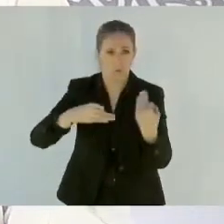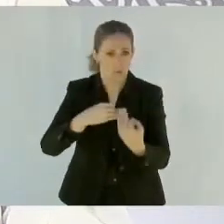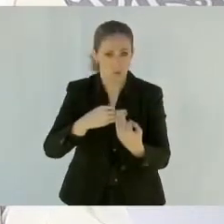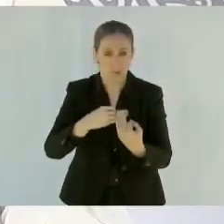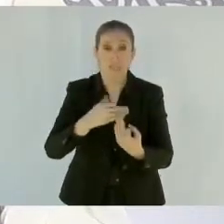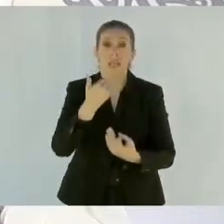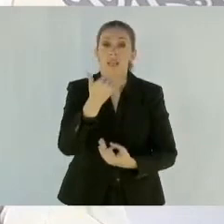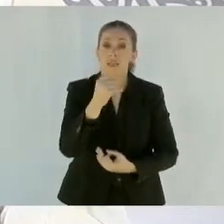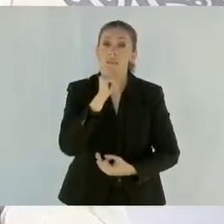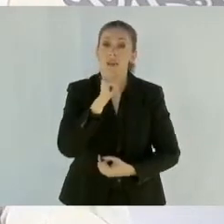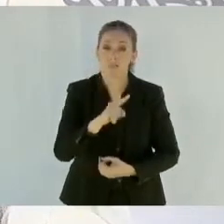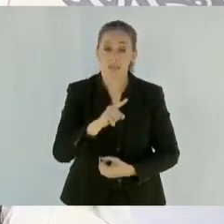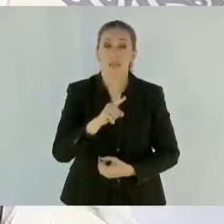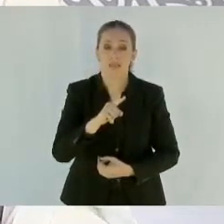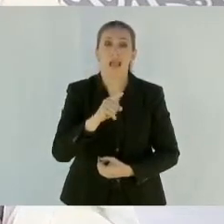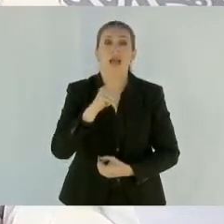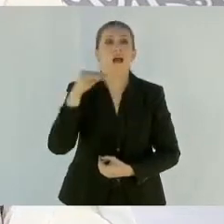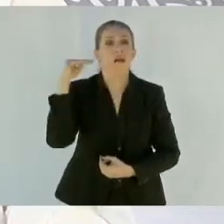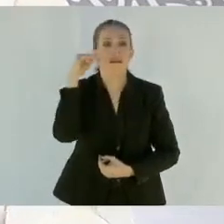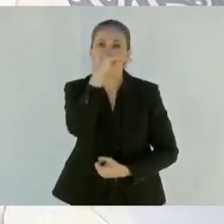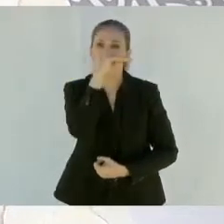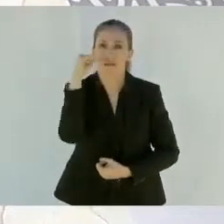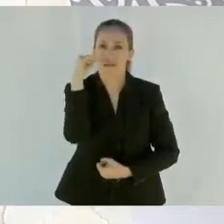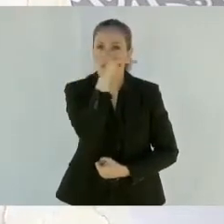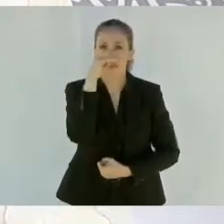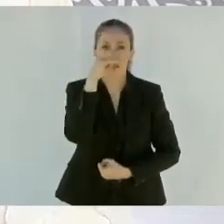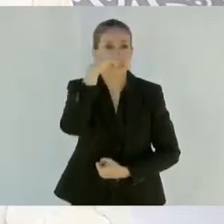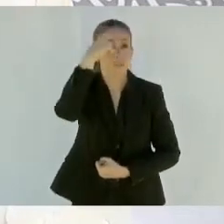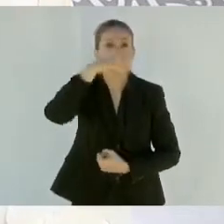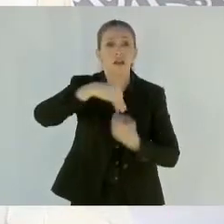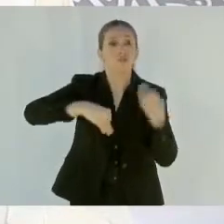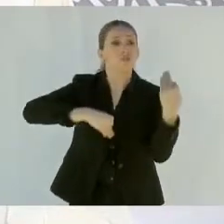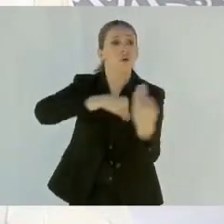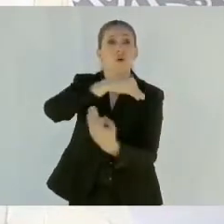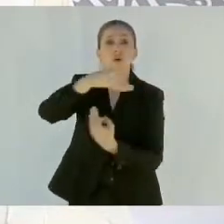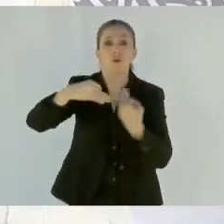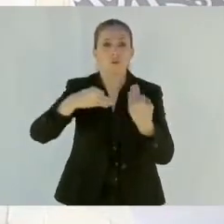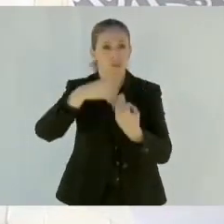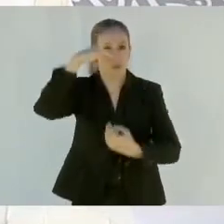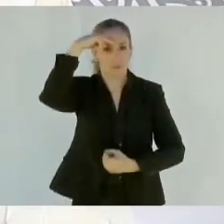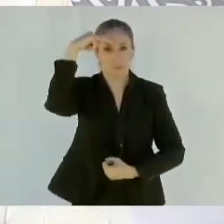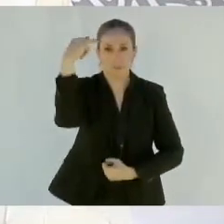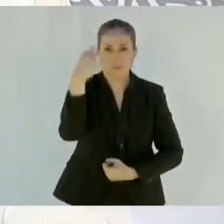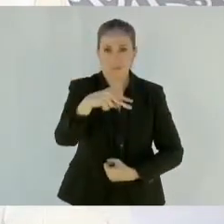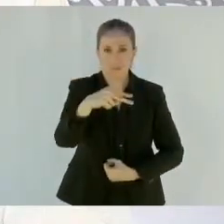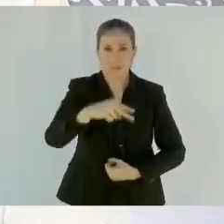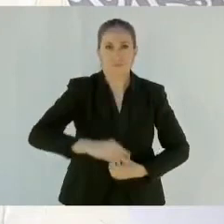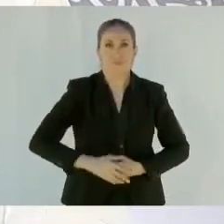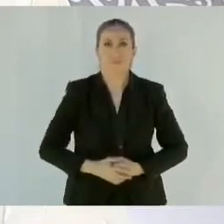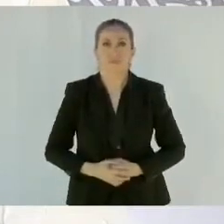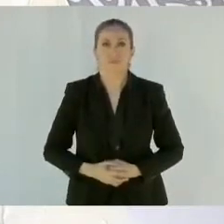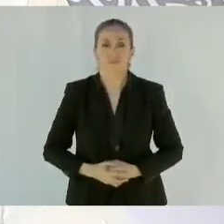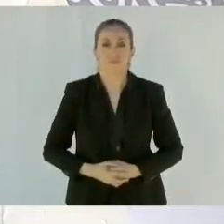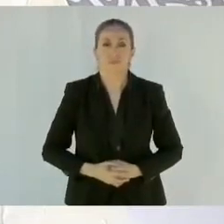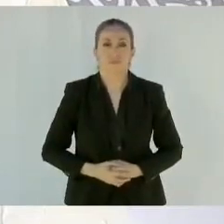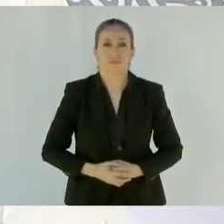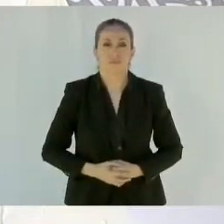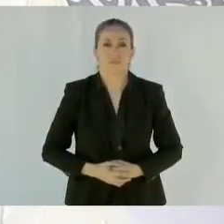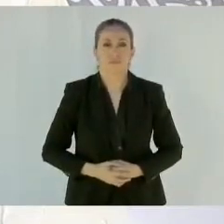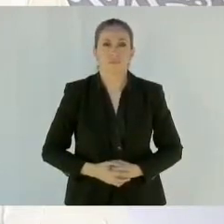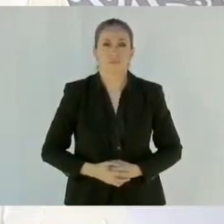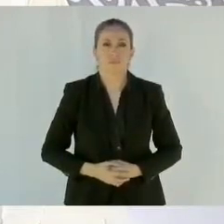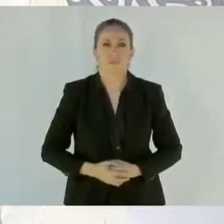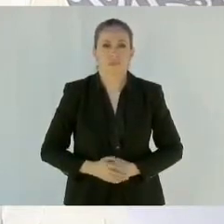gratuita a todos los mexicanos. Ya tenemos